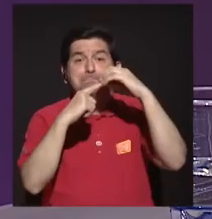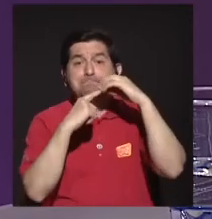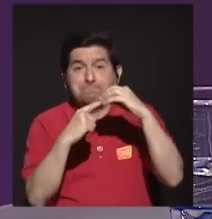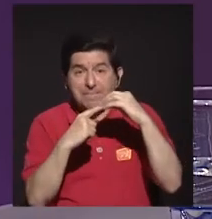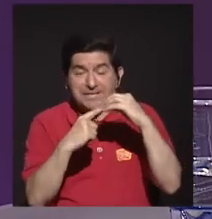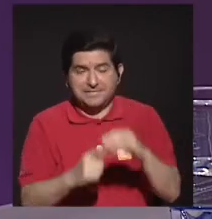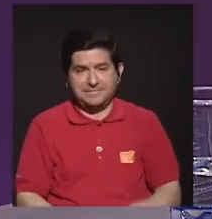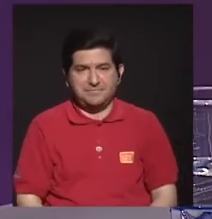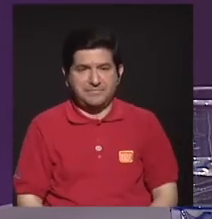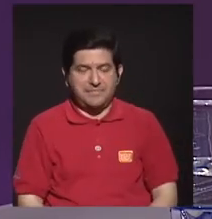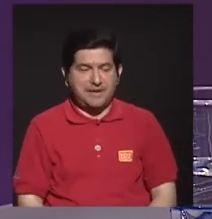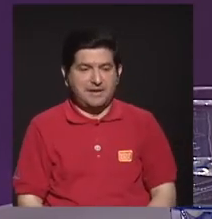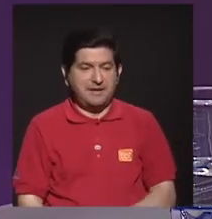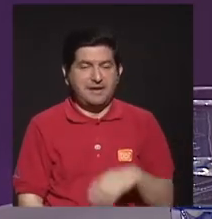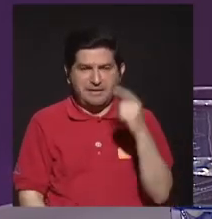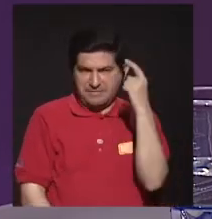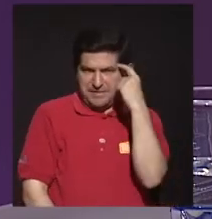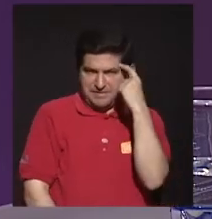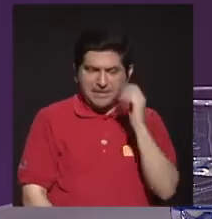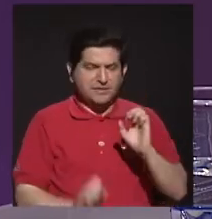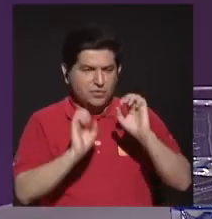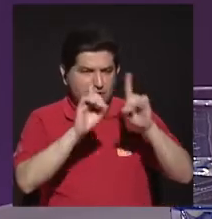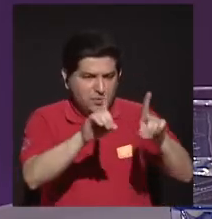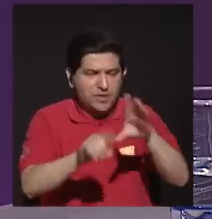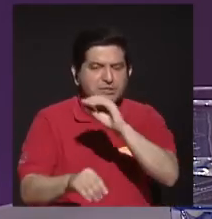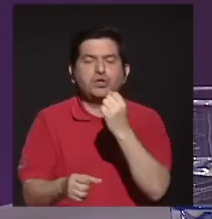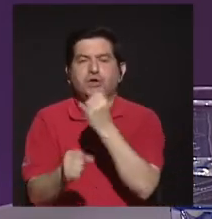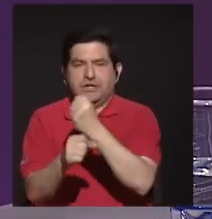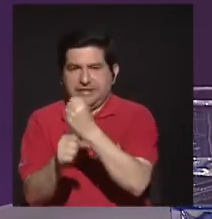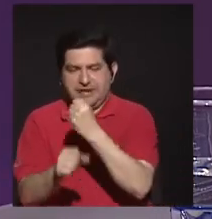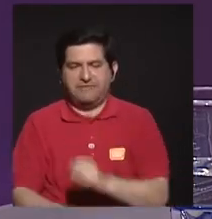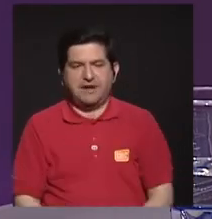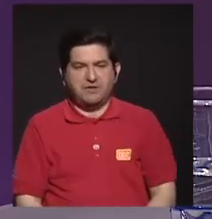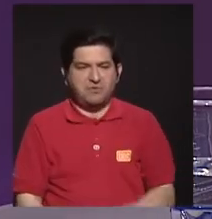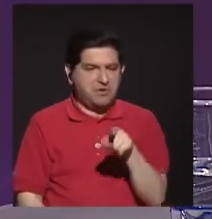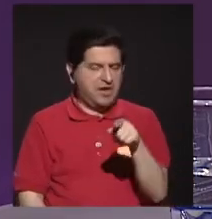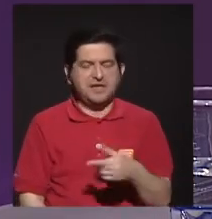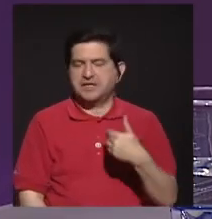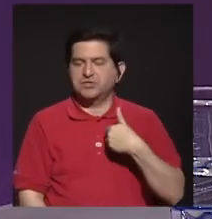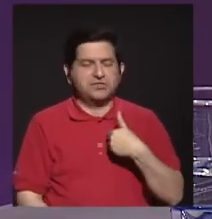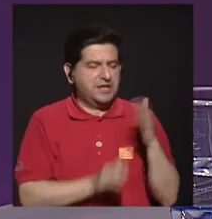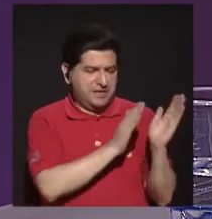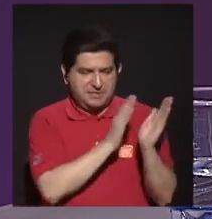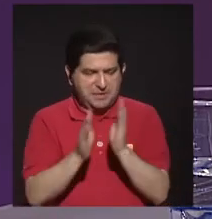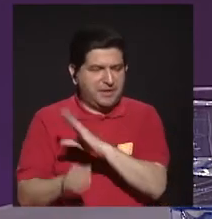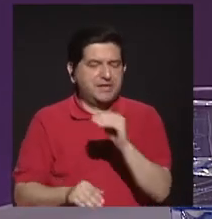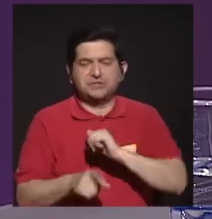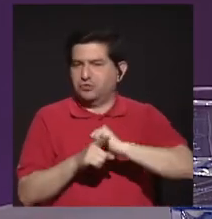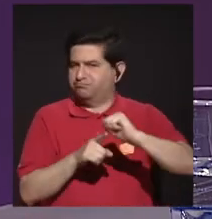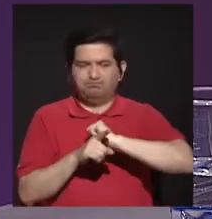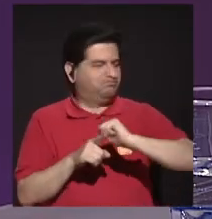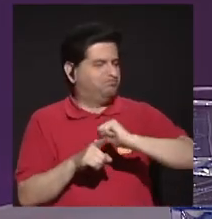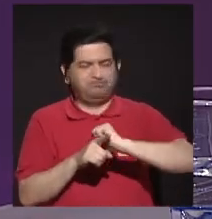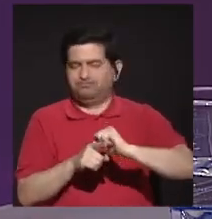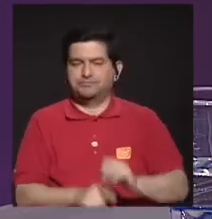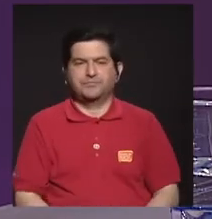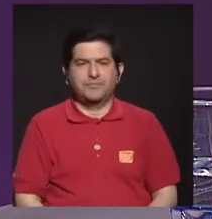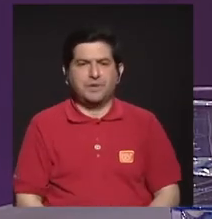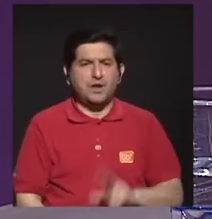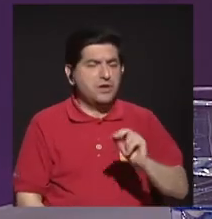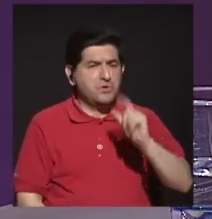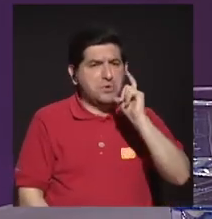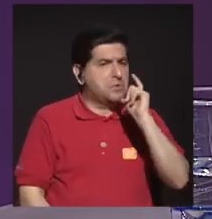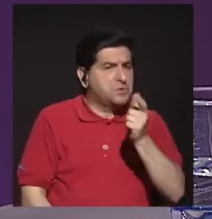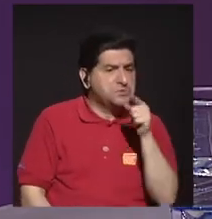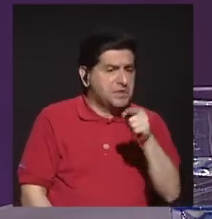que son las que se toman en el trabajo, de la educación y del trabajo. Han estado excluidas de la formación y de la capacitación. Entonces, no es casual que